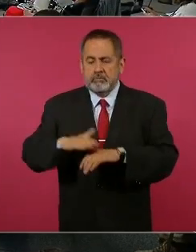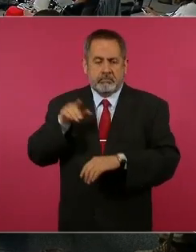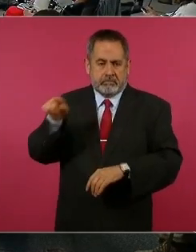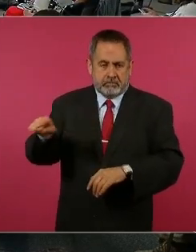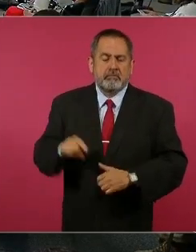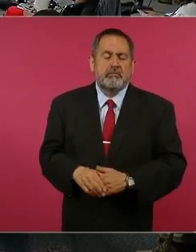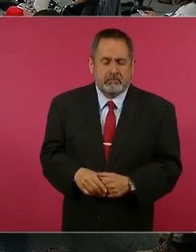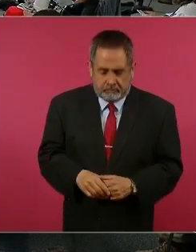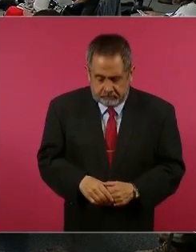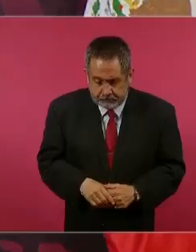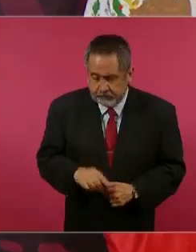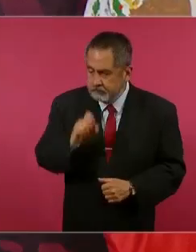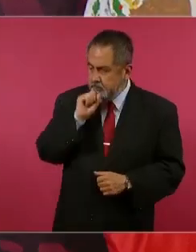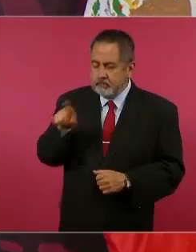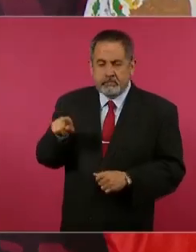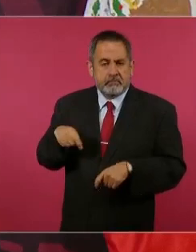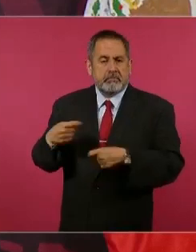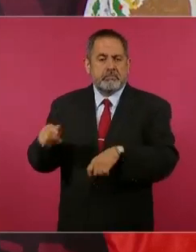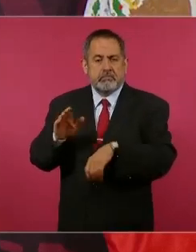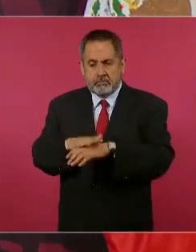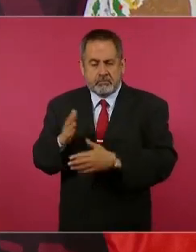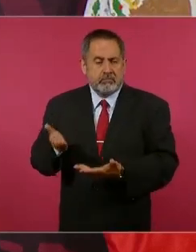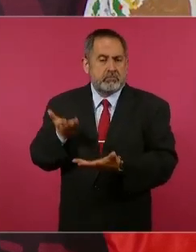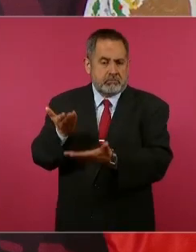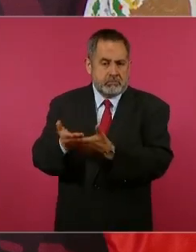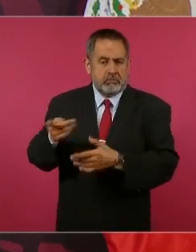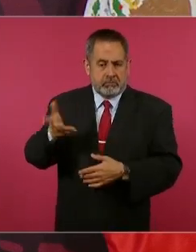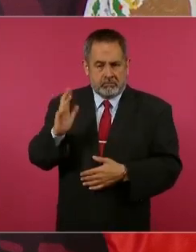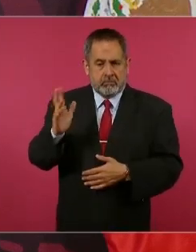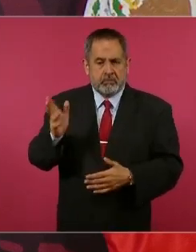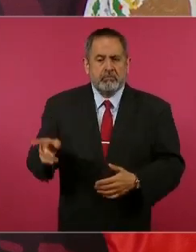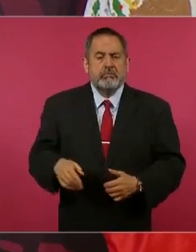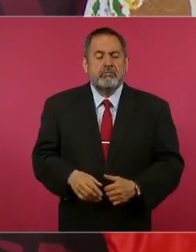IMSS. Eso está también, se está proponiendo.